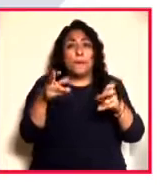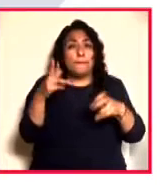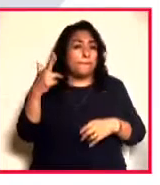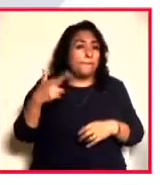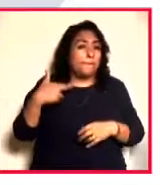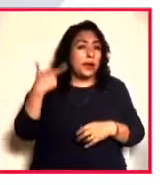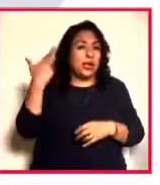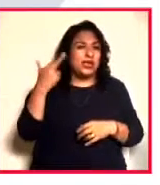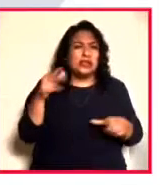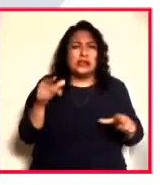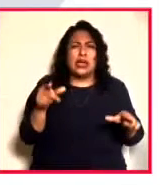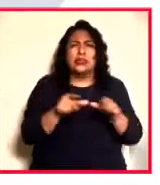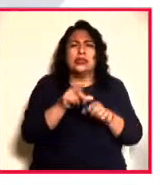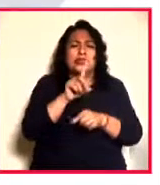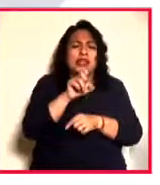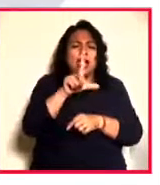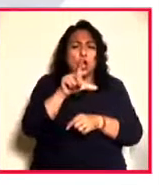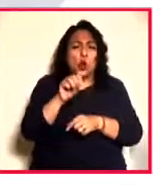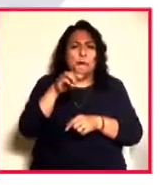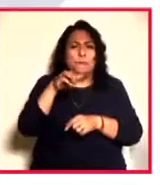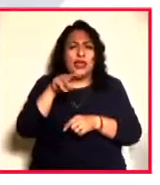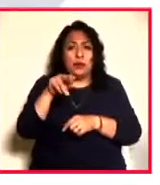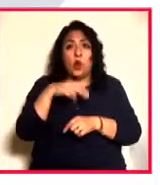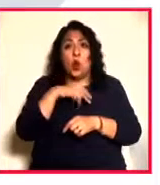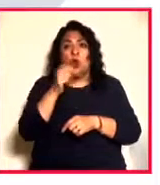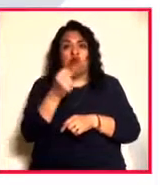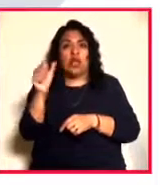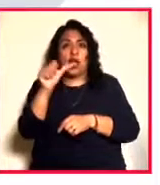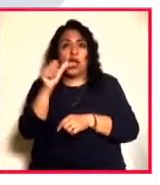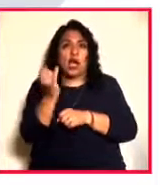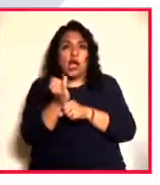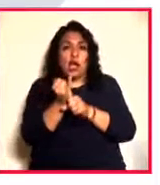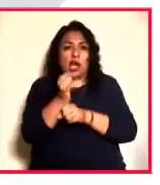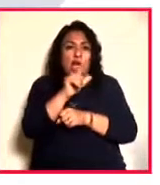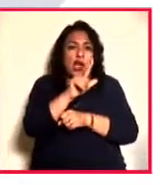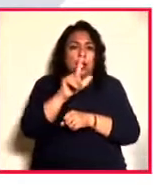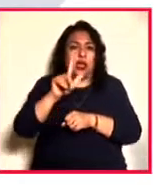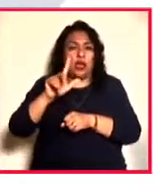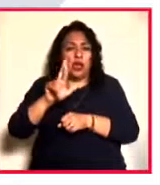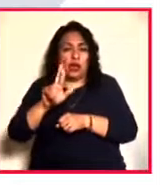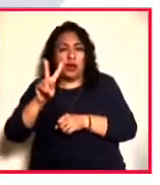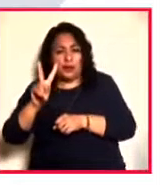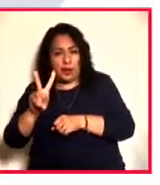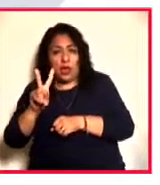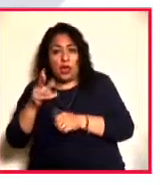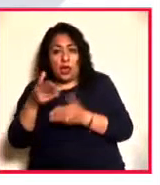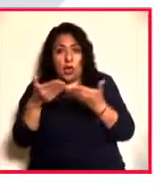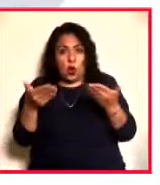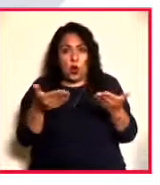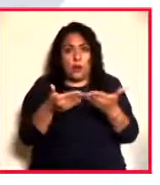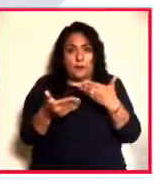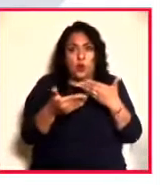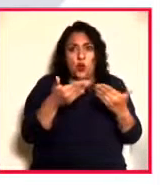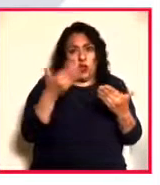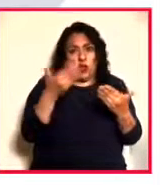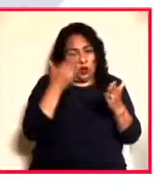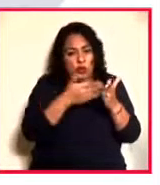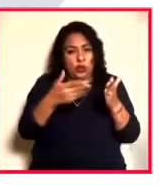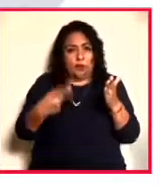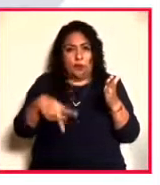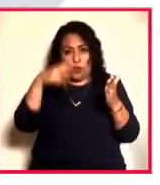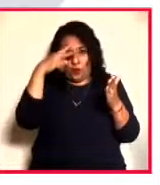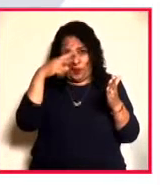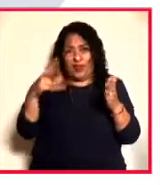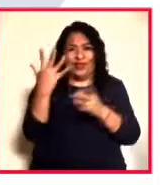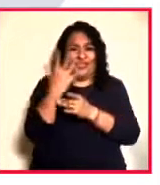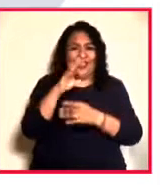mínimo. Y uno de los decanos de los estudios López Velarnos en nuestros tiempos, en nuestro tiempo mexicano, como decía Carlos